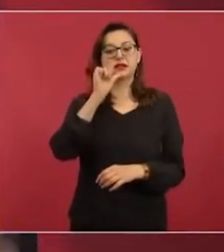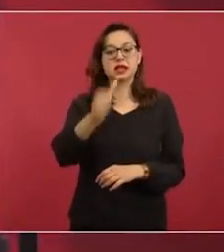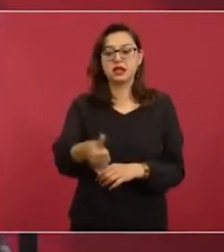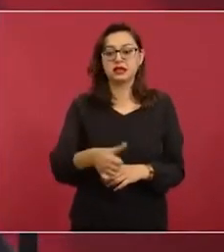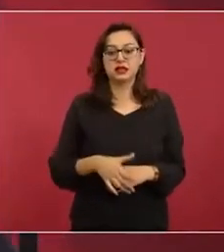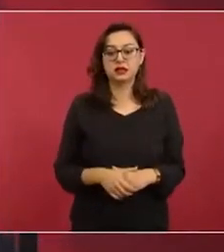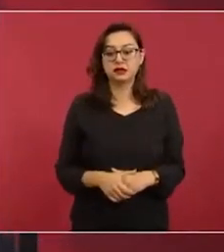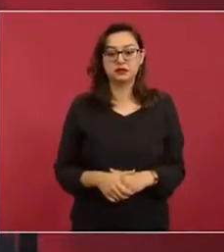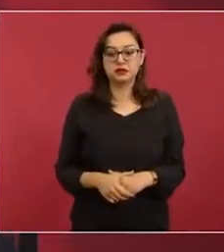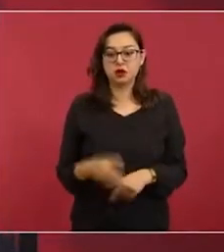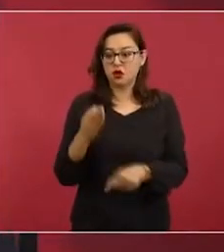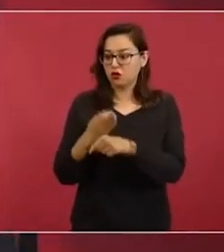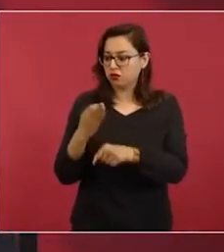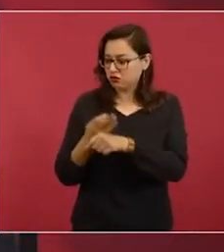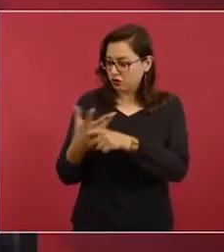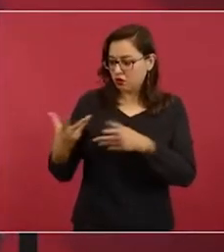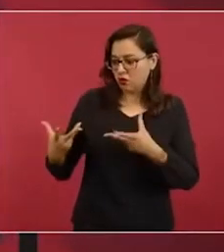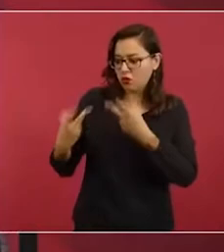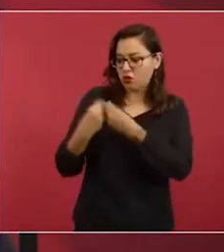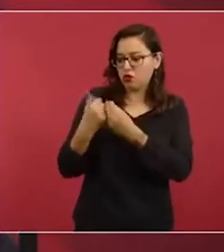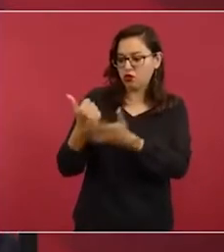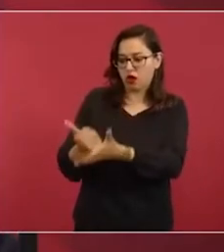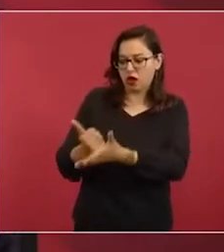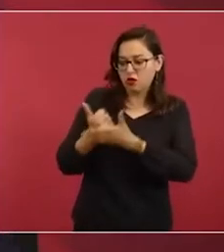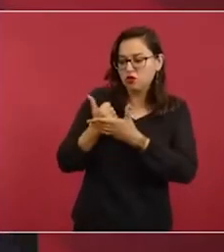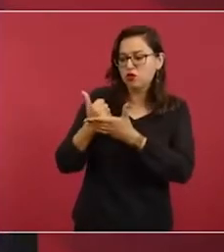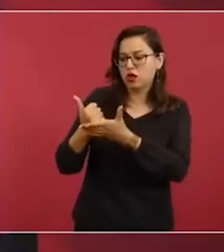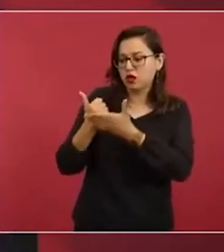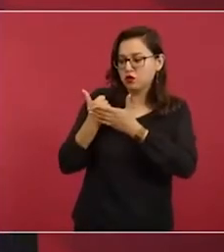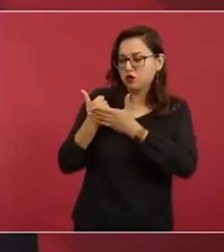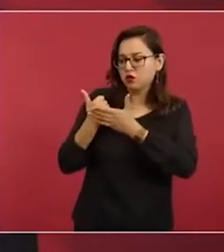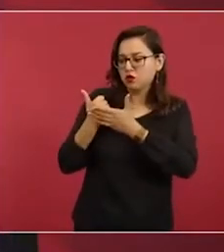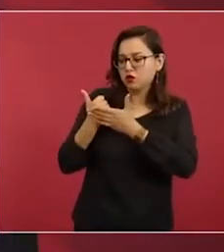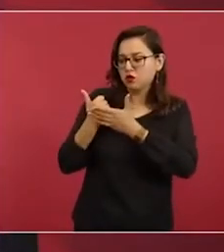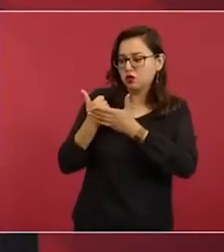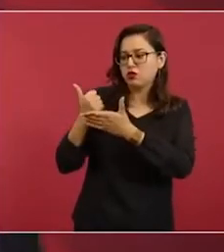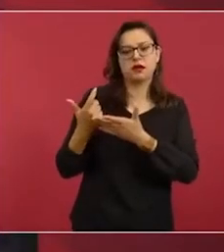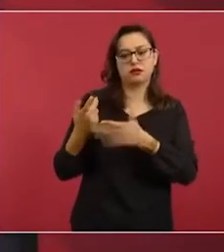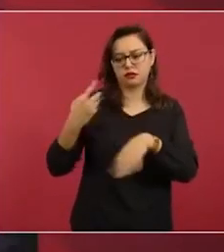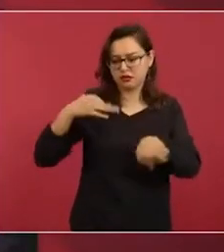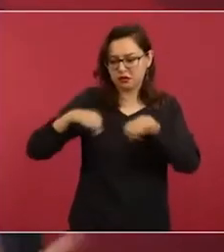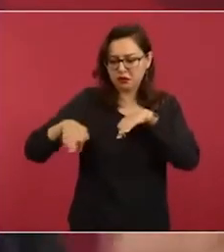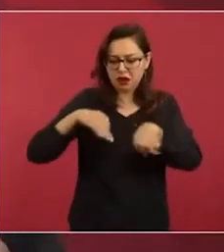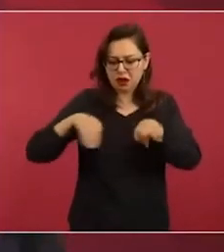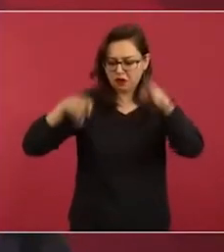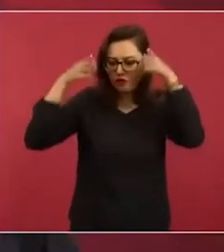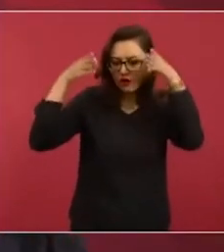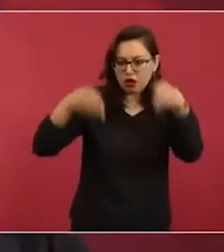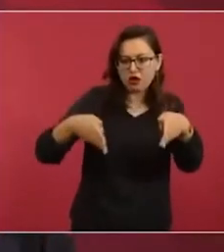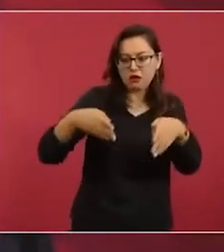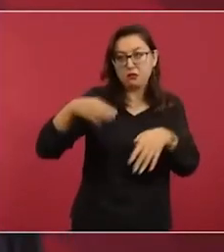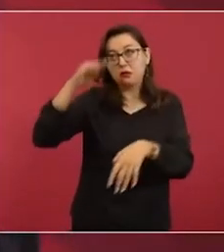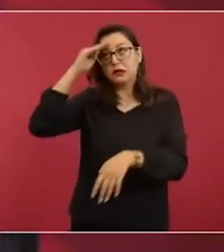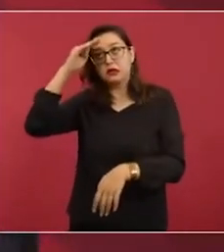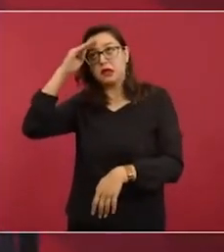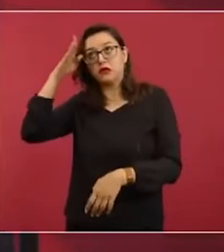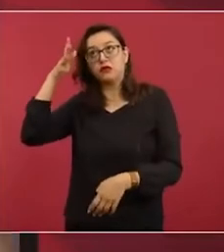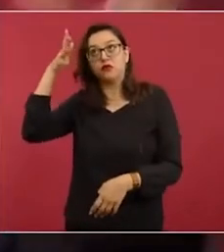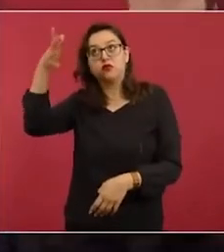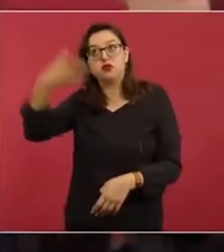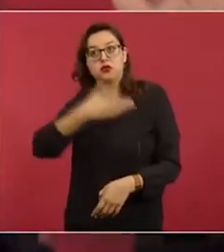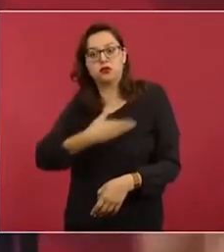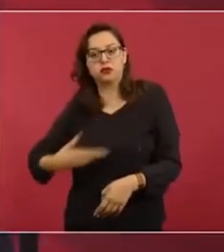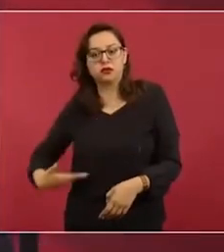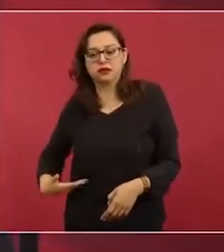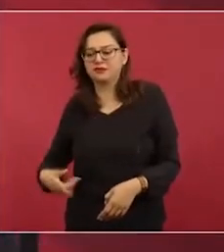porque me está ayudando a la transformación del país. Entonces, que no se confunda, él no